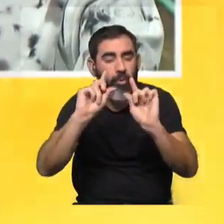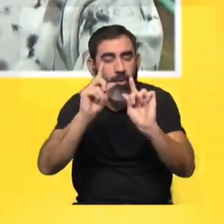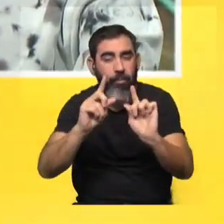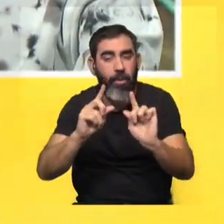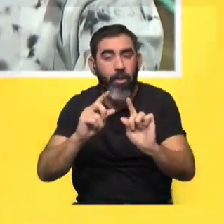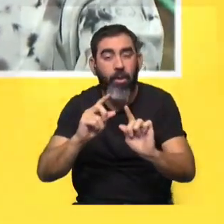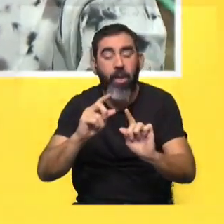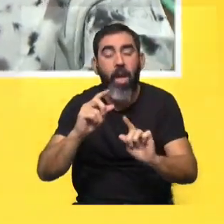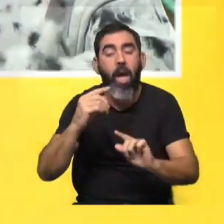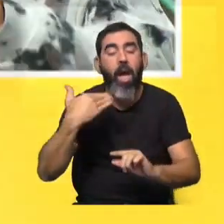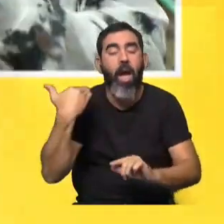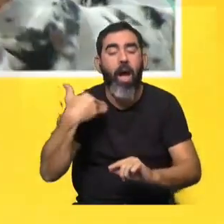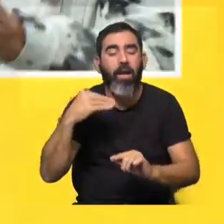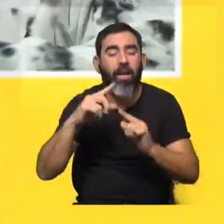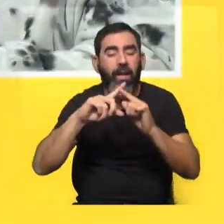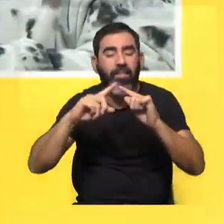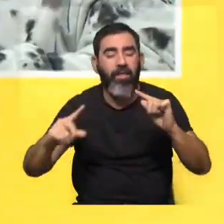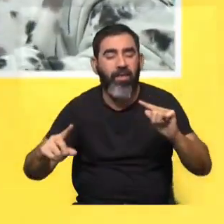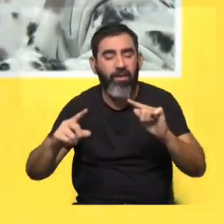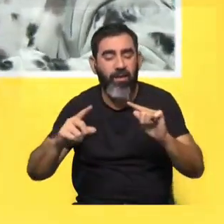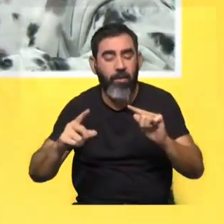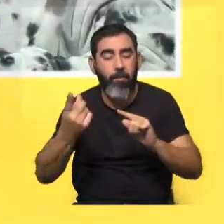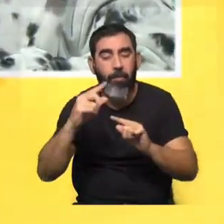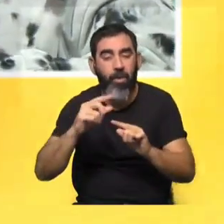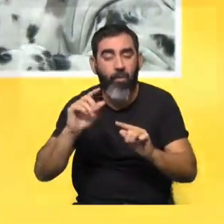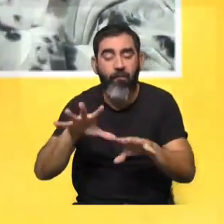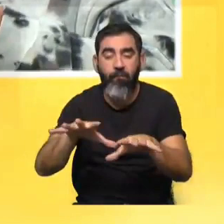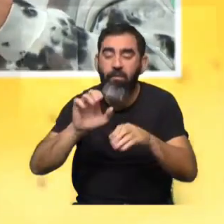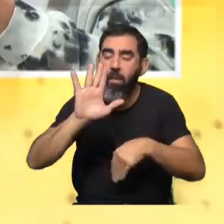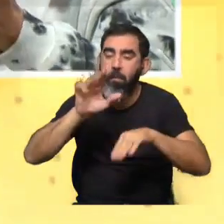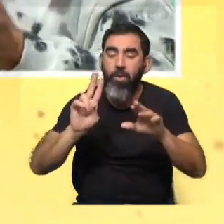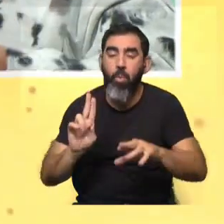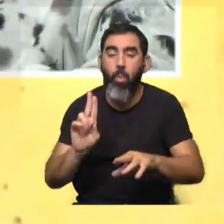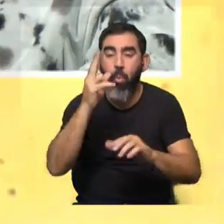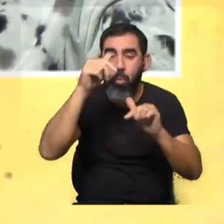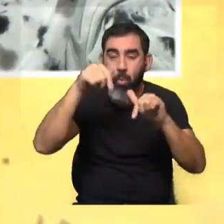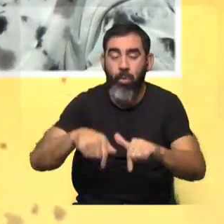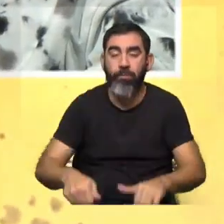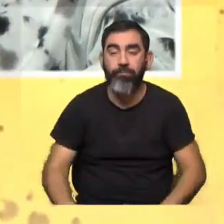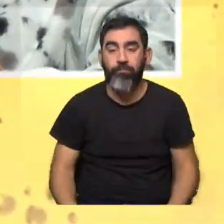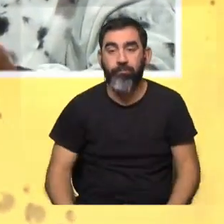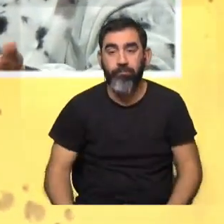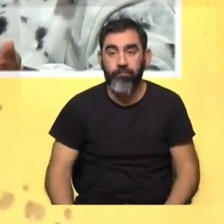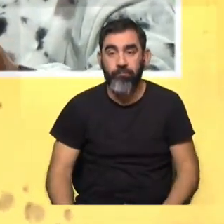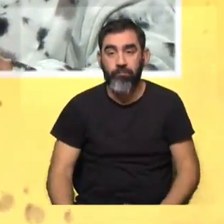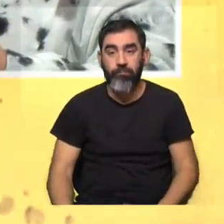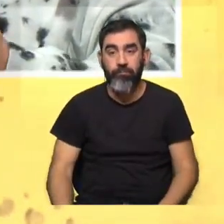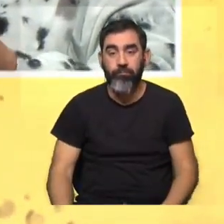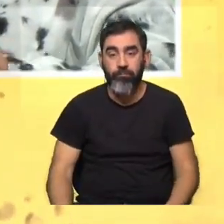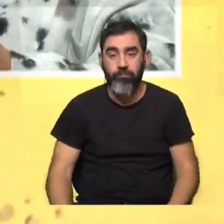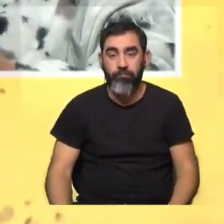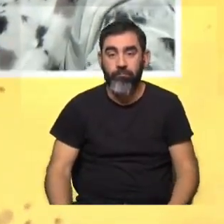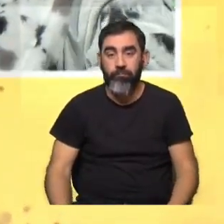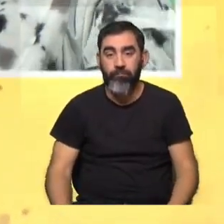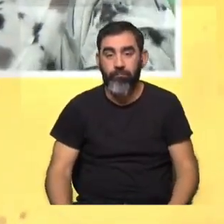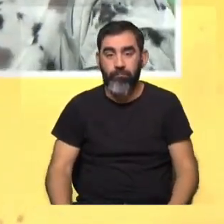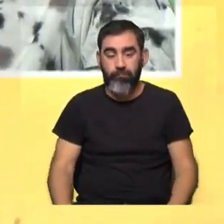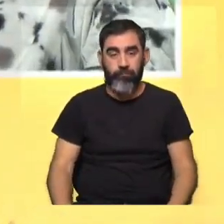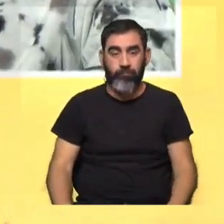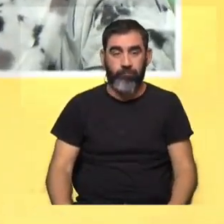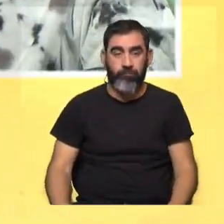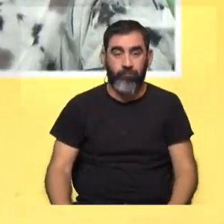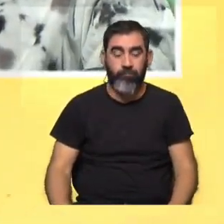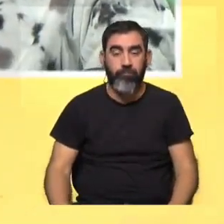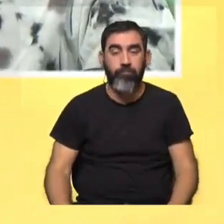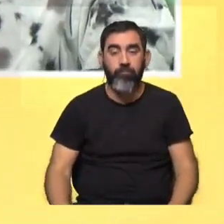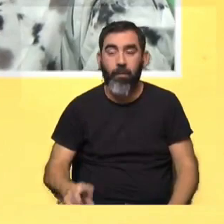provincia de Corrientes, en Argentina. Pero básicamente habita en nuestro territorio y hasta ahora ha pasado casi inadvertido como un elemento de la fauna